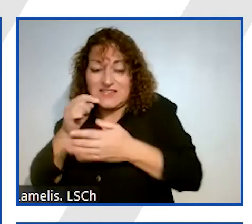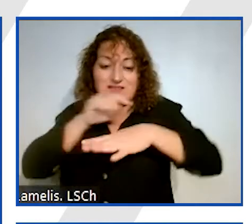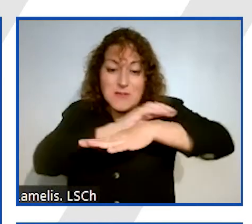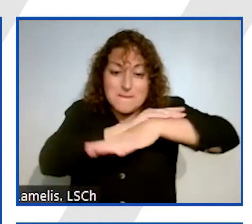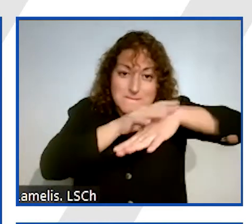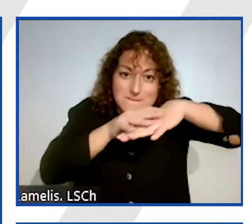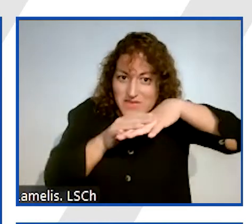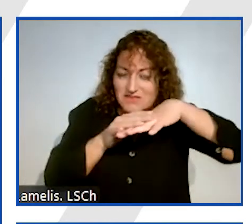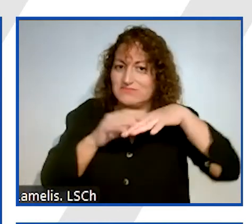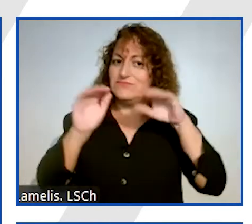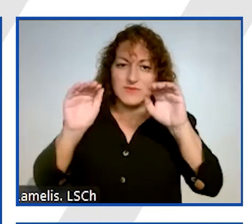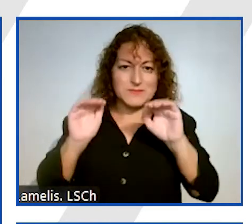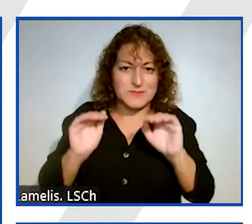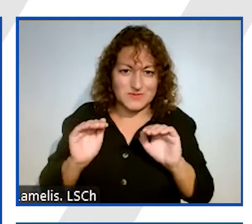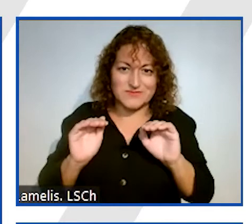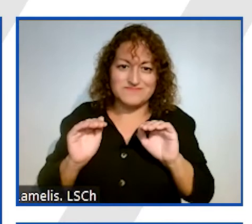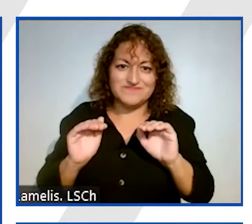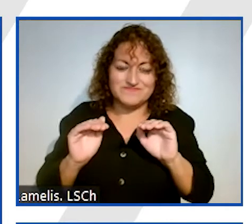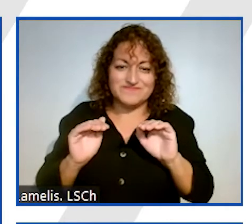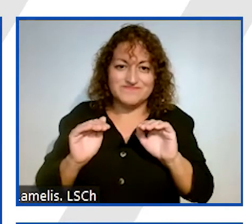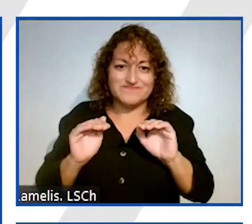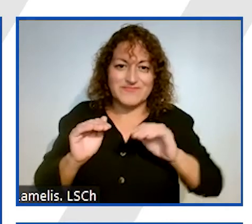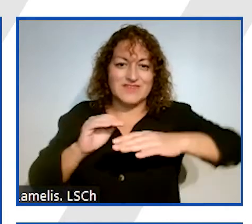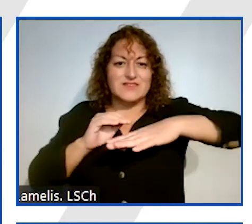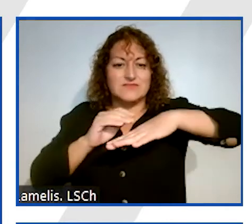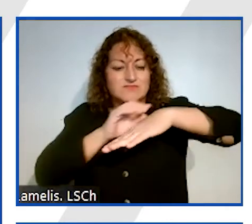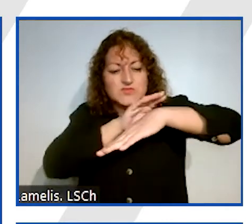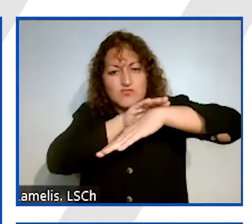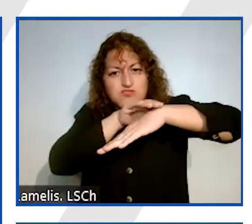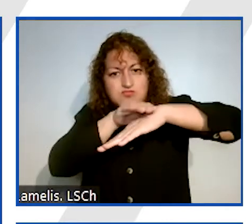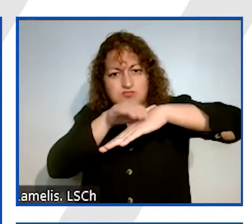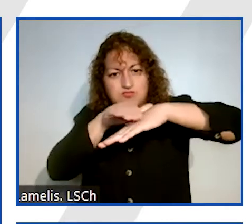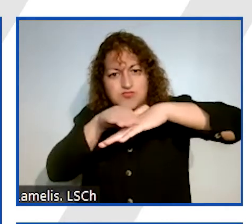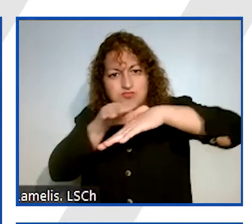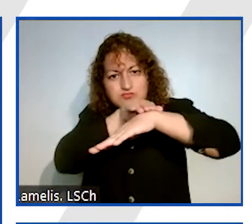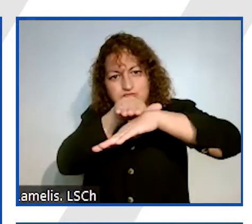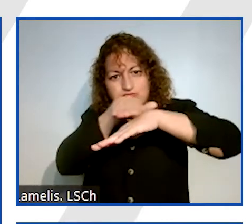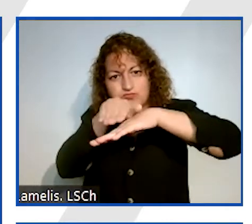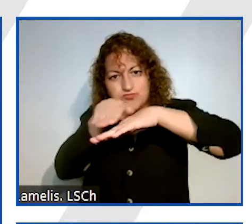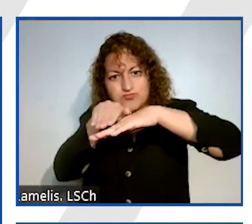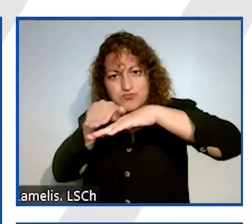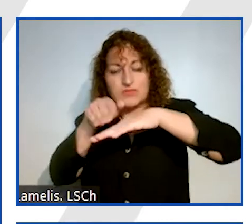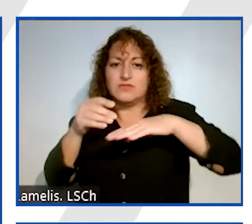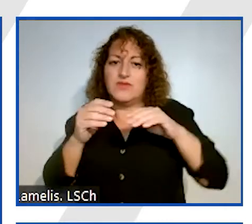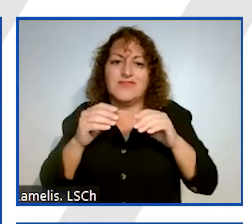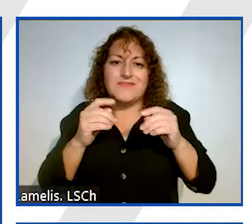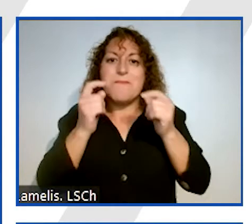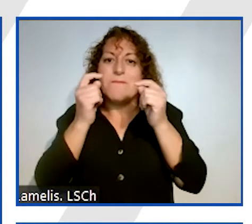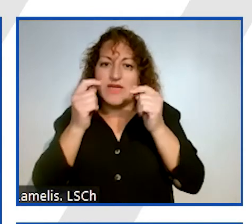dentina, o sea, están recubiertos de dientes que están inclusive asociados en la forma de su dentadura en la